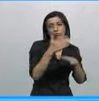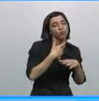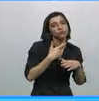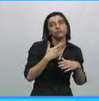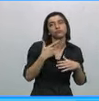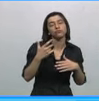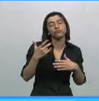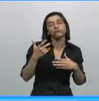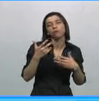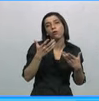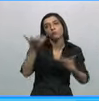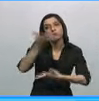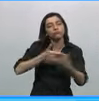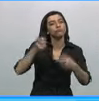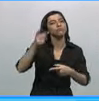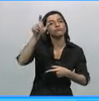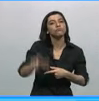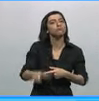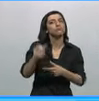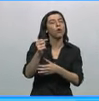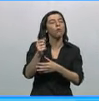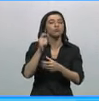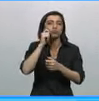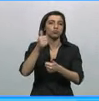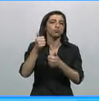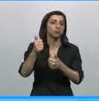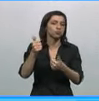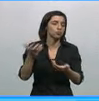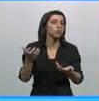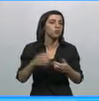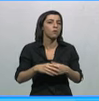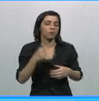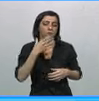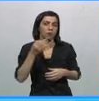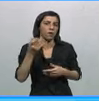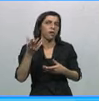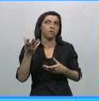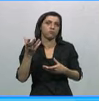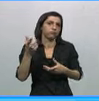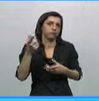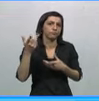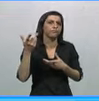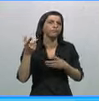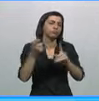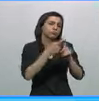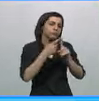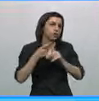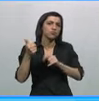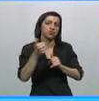siempre peleando y ha ganado el título local como lo logró, después la Libertadores, y está peleando